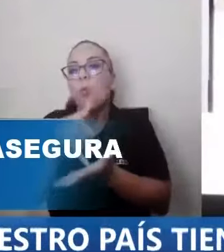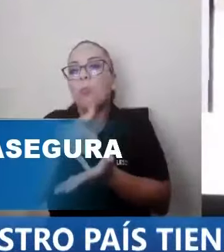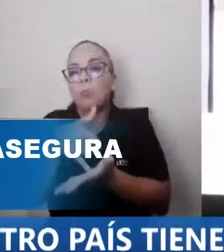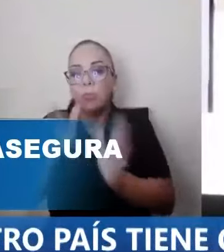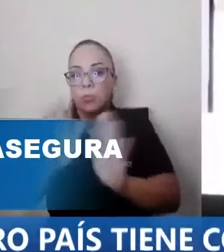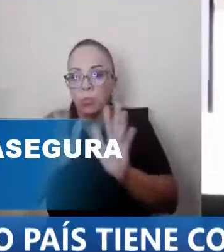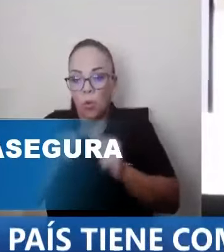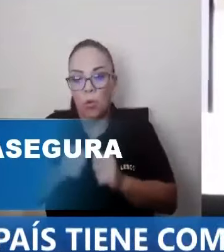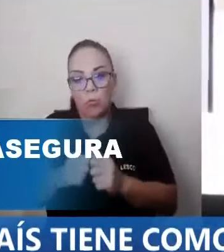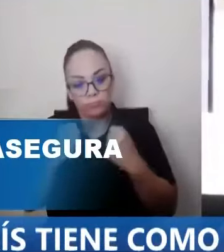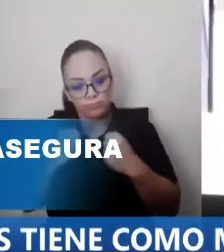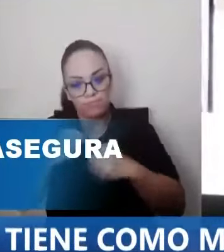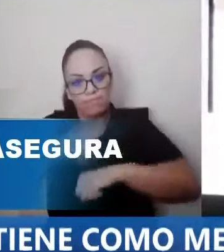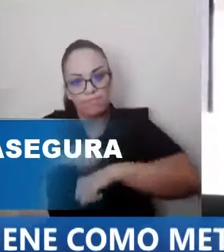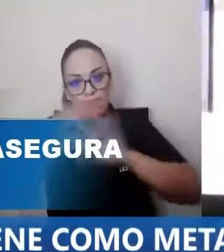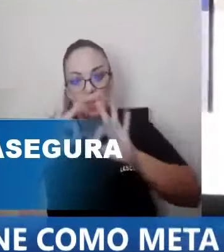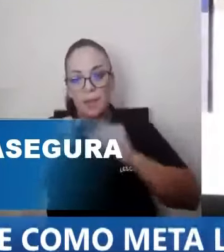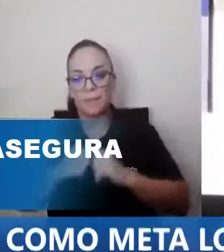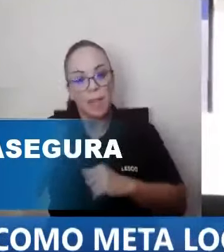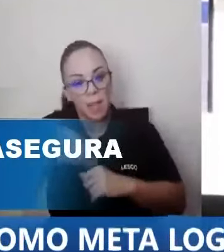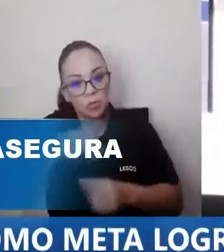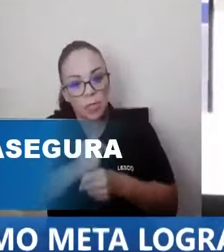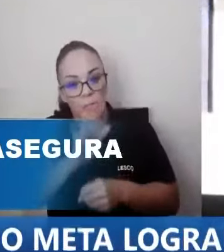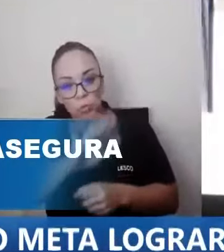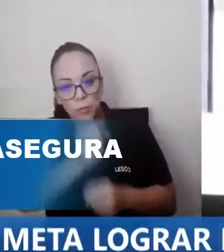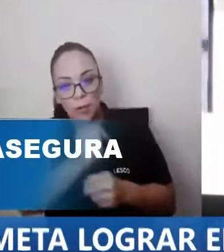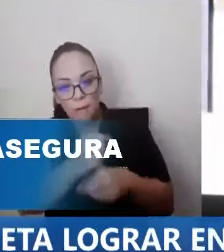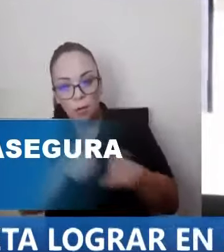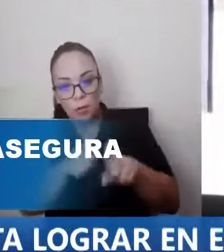y hagan lo que a ellos les corresponde.